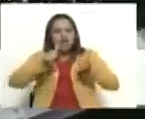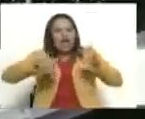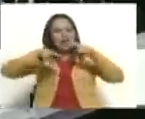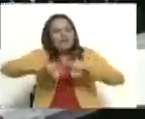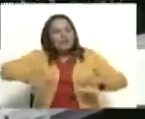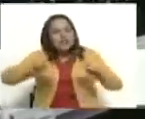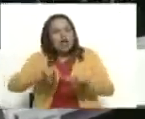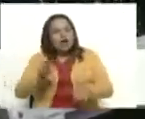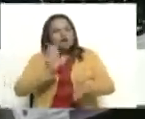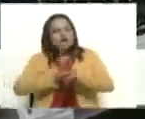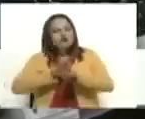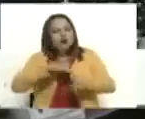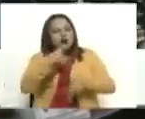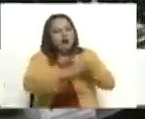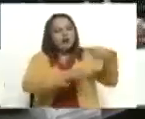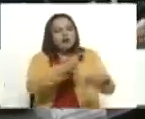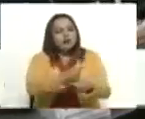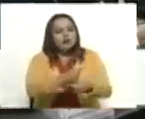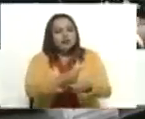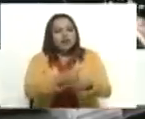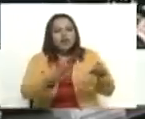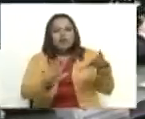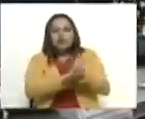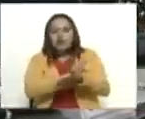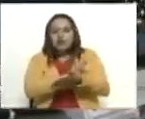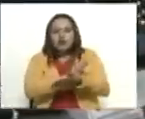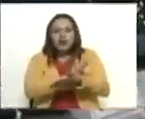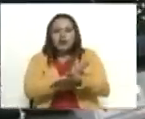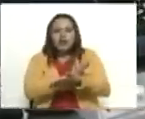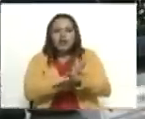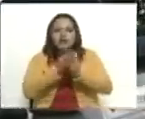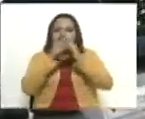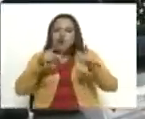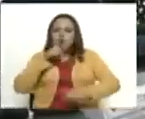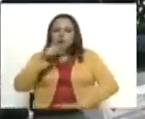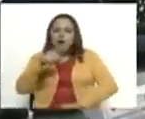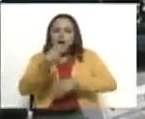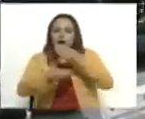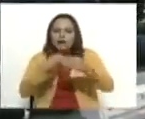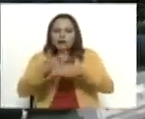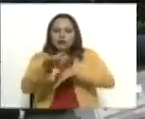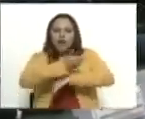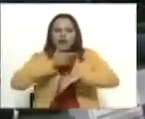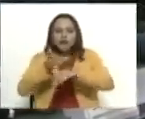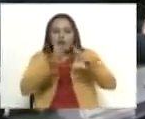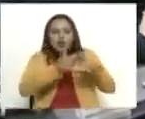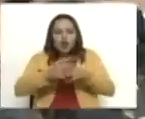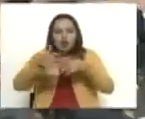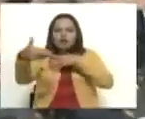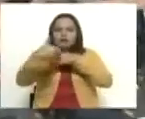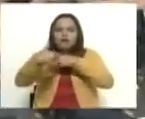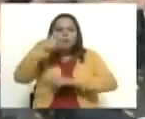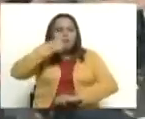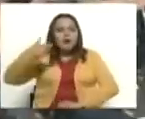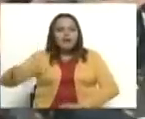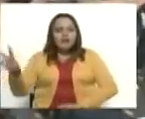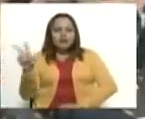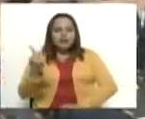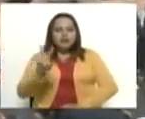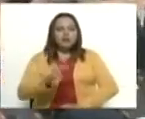las consecuencias de las acciones cometidas por parte de gobiernos estadounidenses contra el pueblo